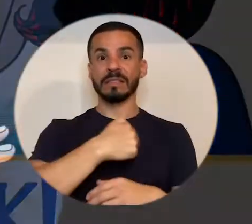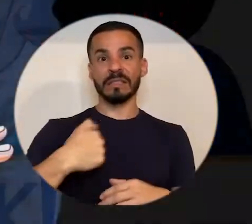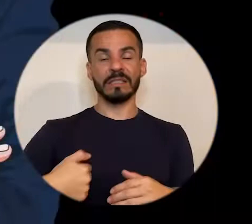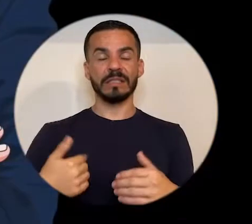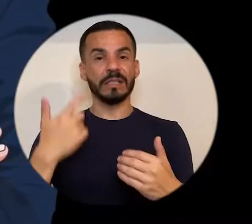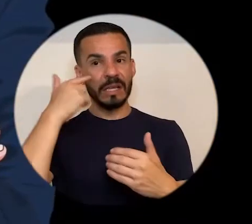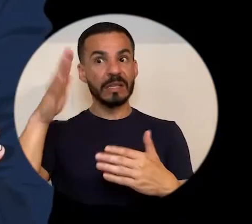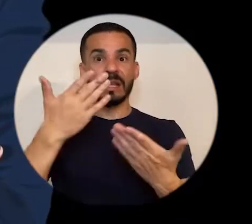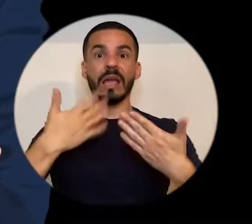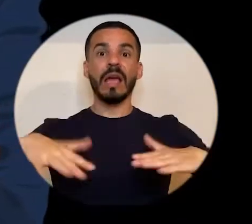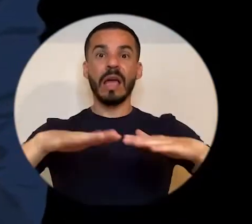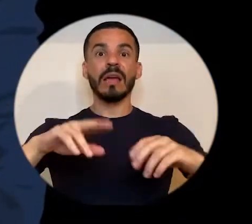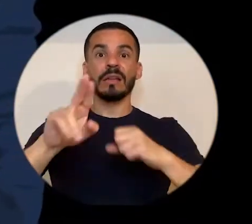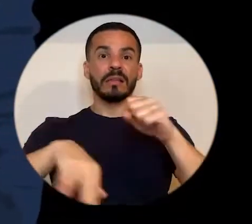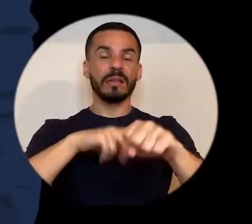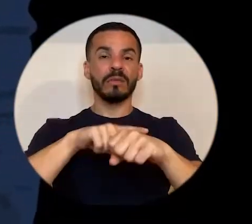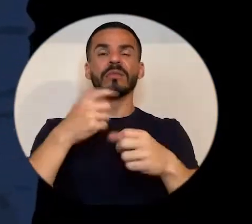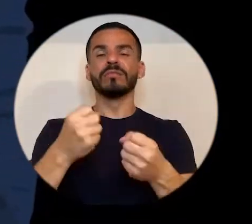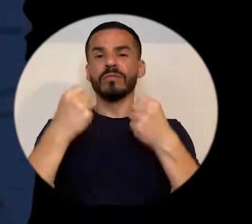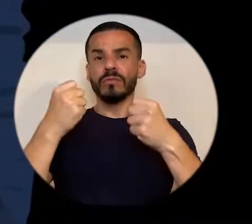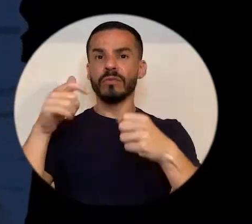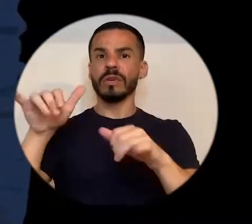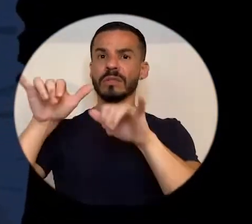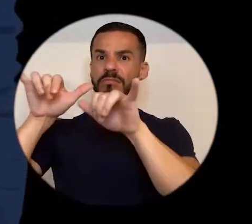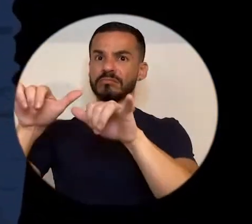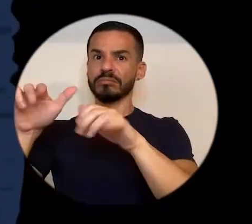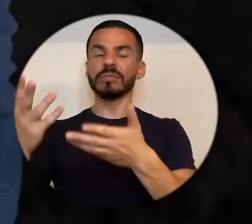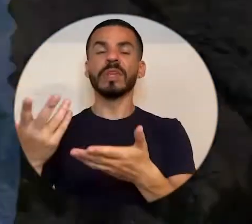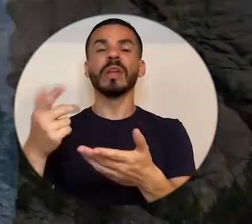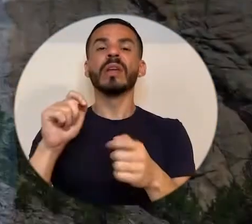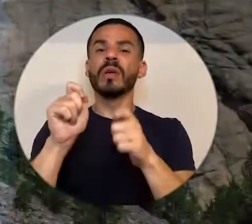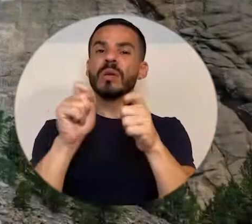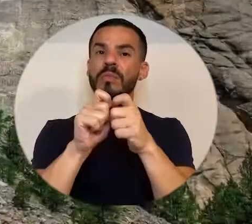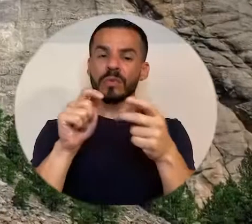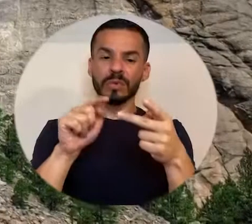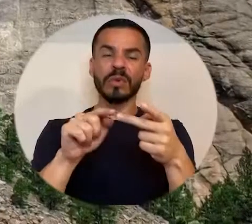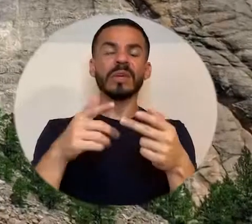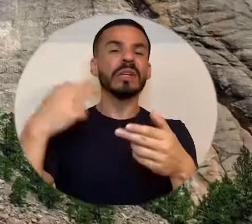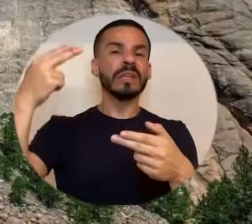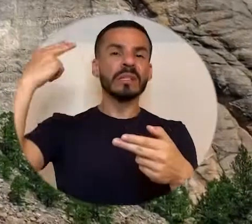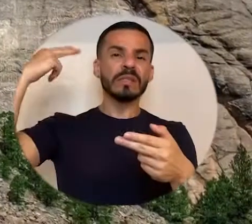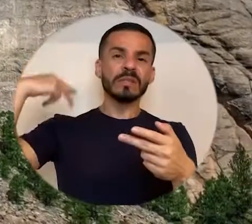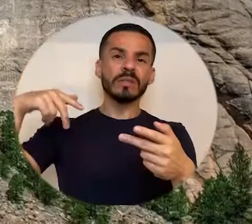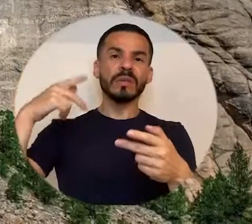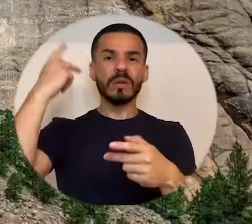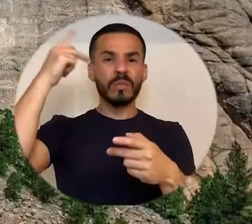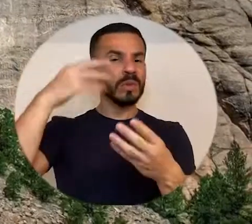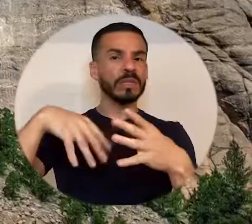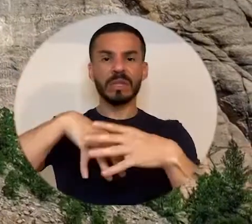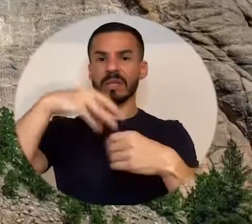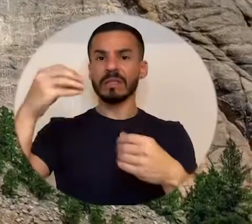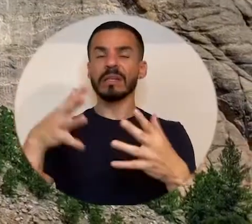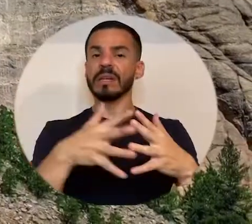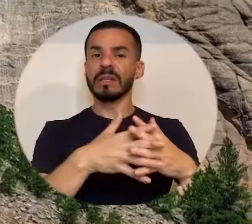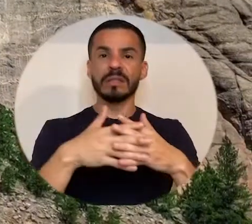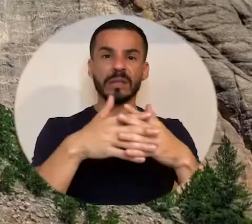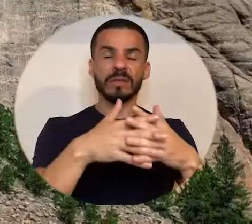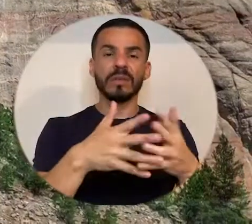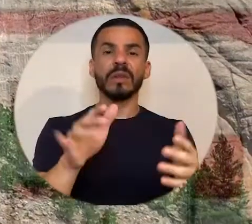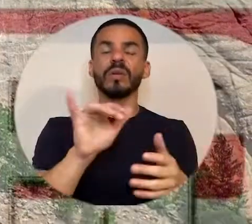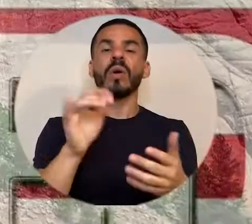es su área natural y tiene una fuerte presencia, y también un punto álgido histórico en la agenda de política